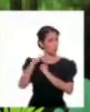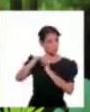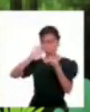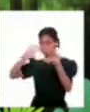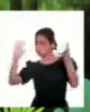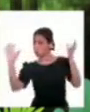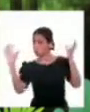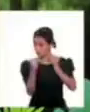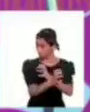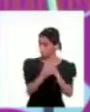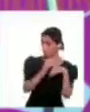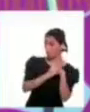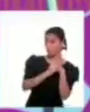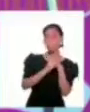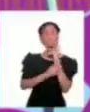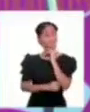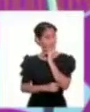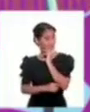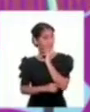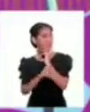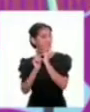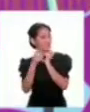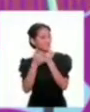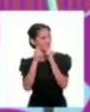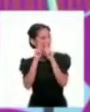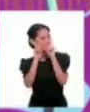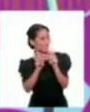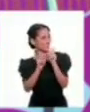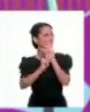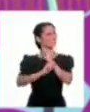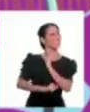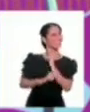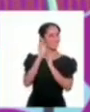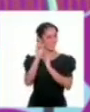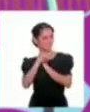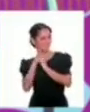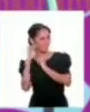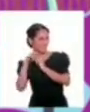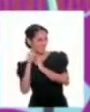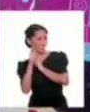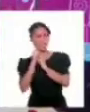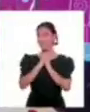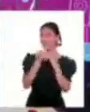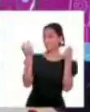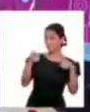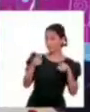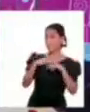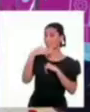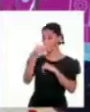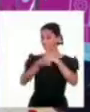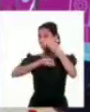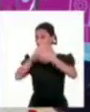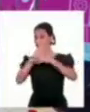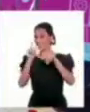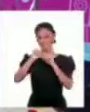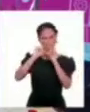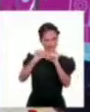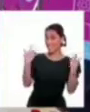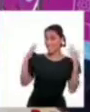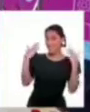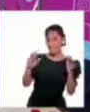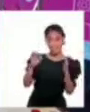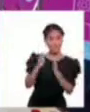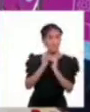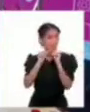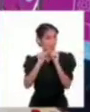en estos 200 años? Muy buena pregunta, querida Olinda. Hablaremos sobre eso a continuación.